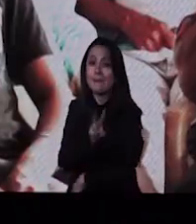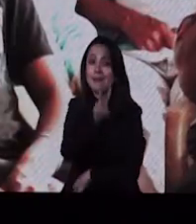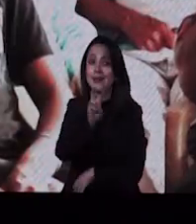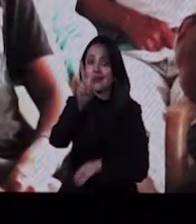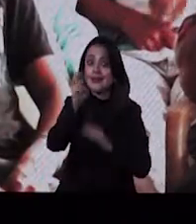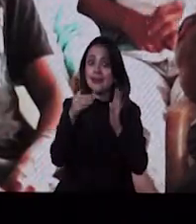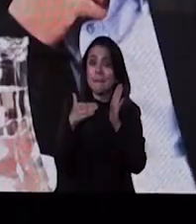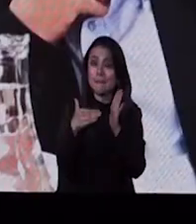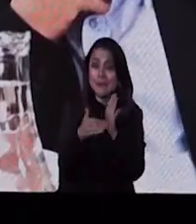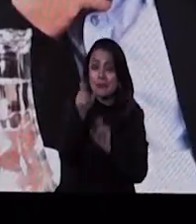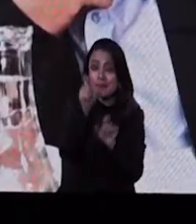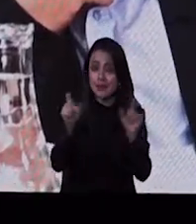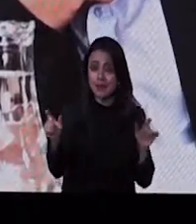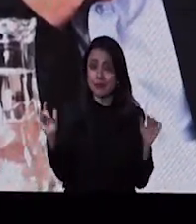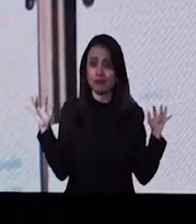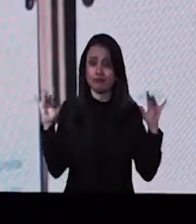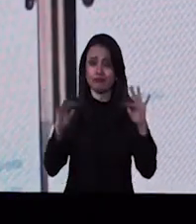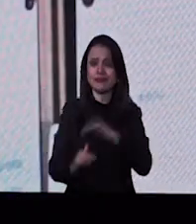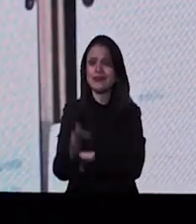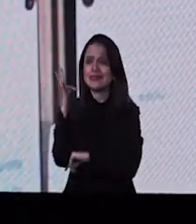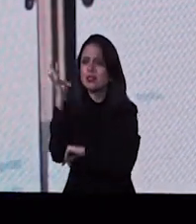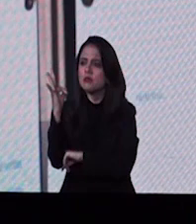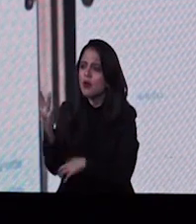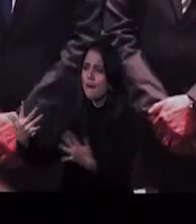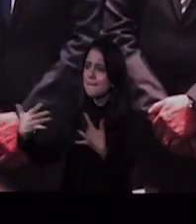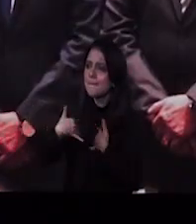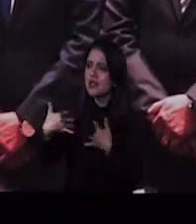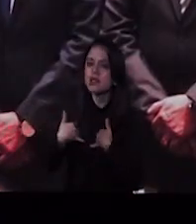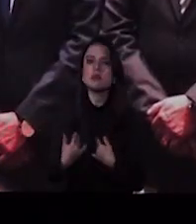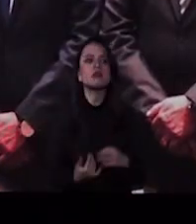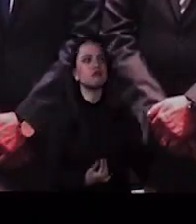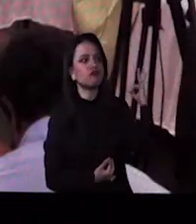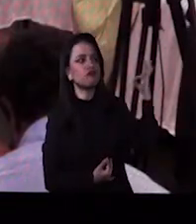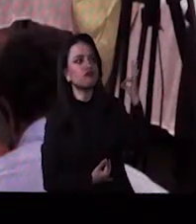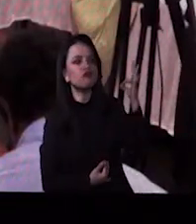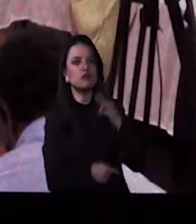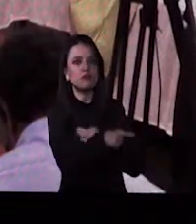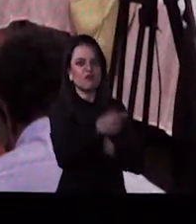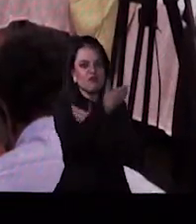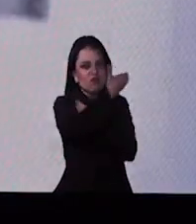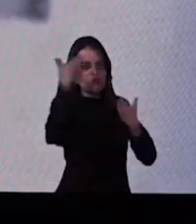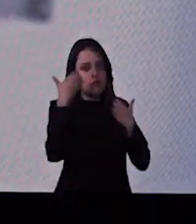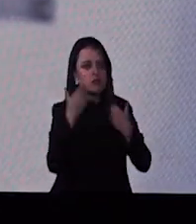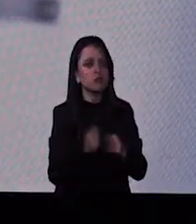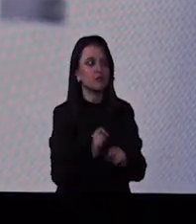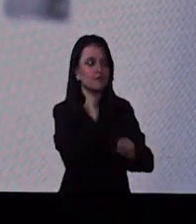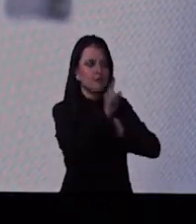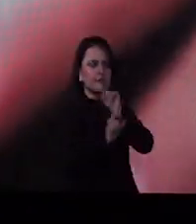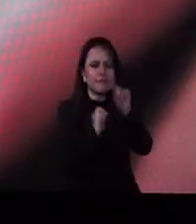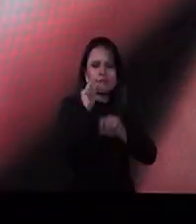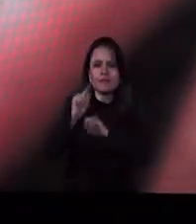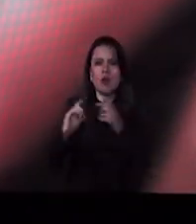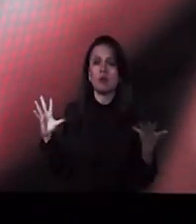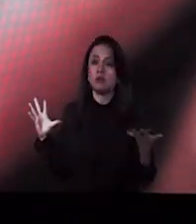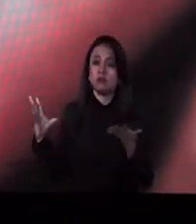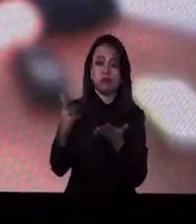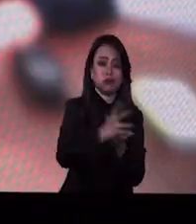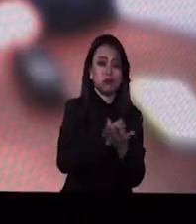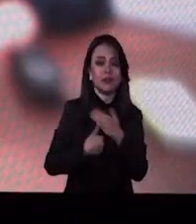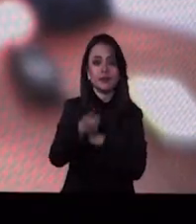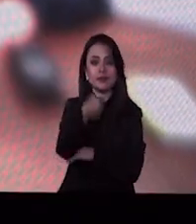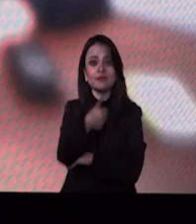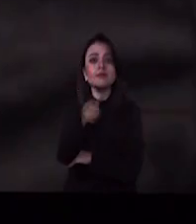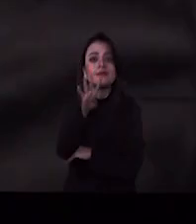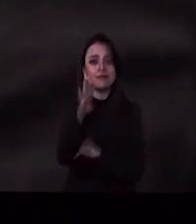como responsables de todos los actores armados, recogidas en más de 14.000 entrevistas realizadas en Colombia y en